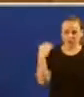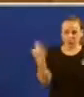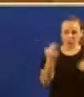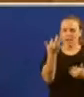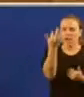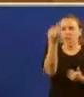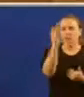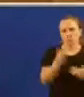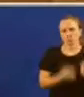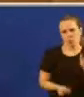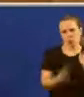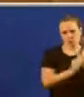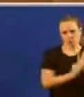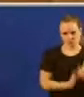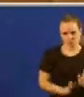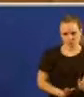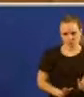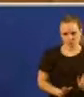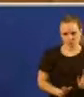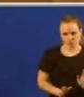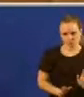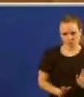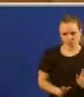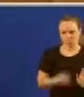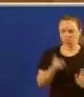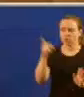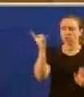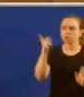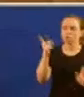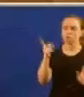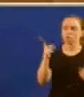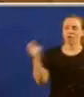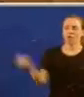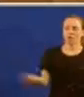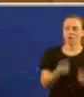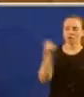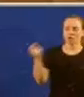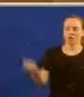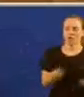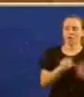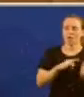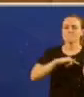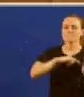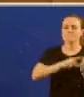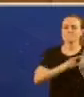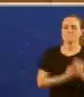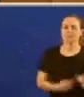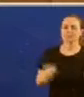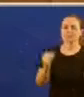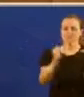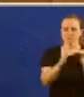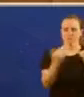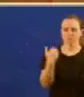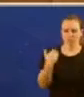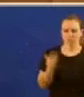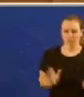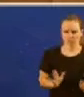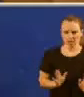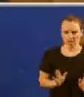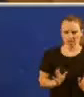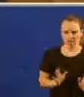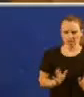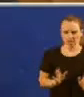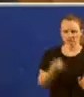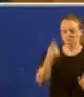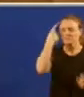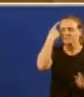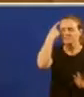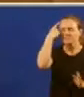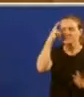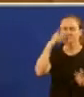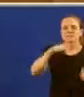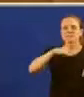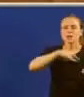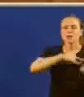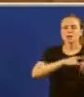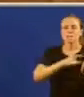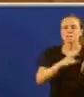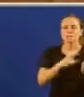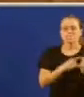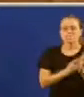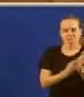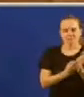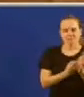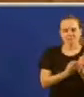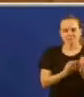Sabe cale, despois deste anuncio do plan de corresponsabilidade, o grado de execución do programa de apoio a conciliación da vida